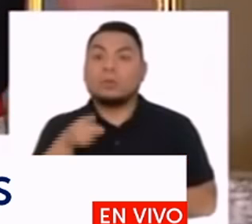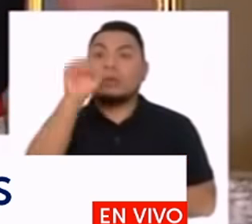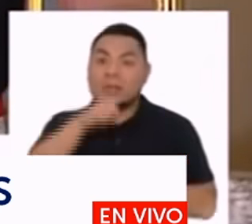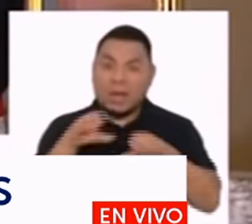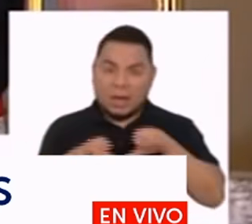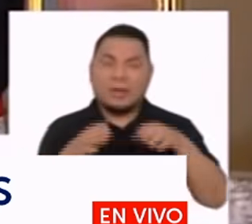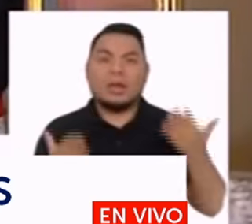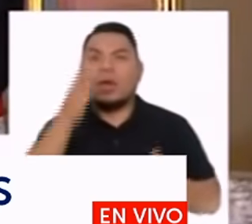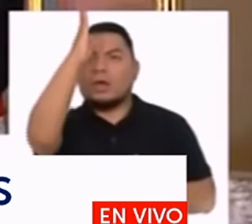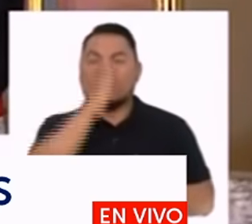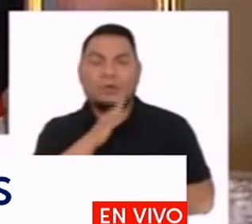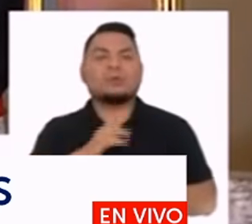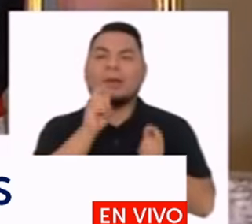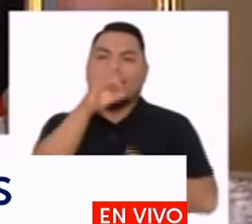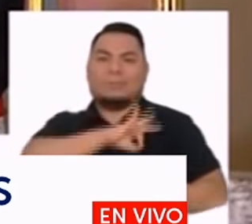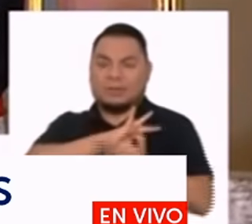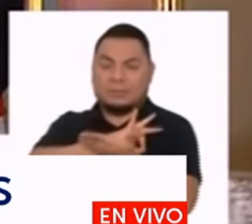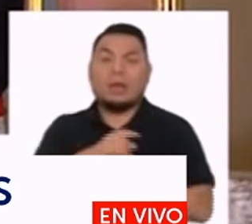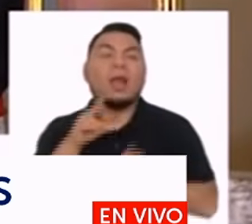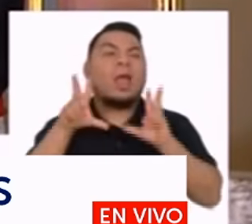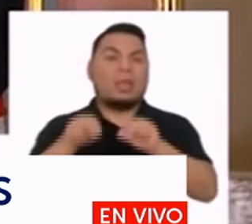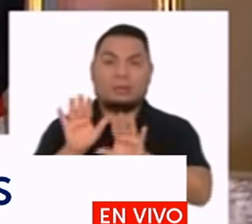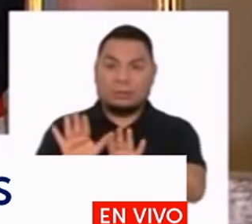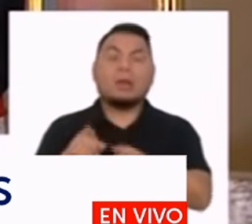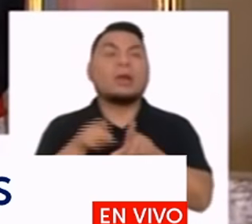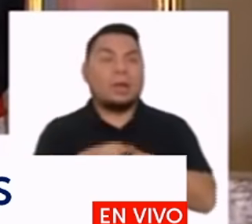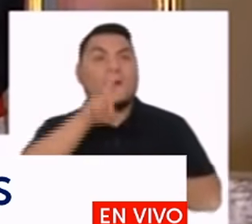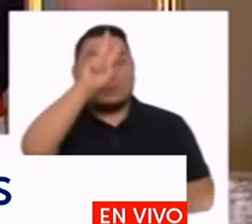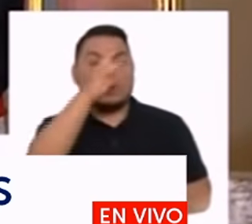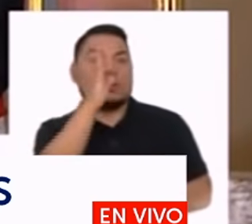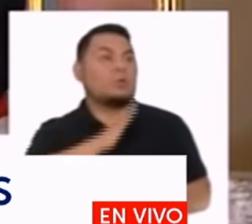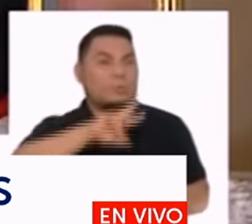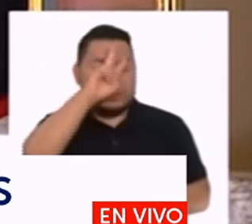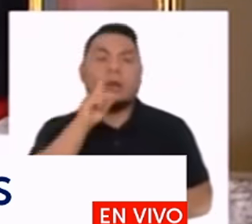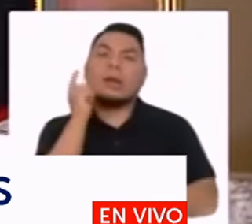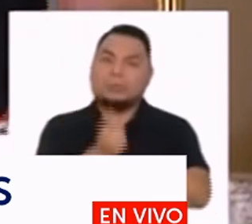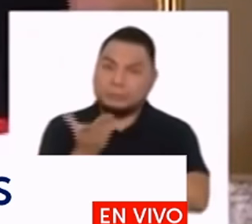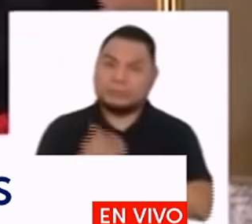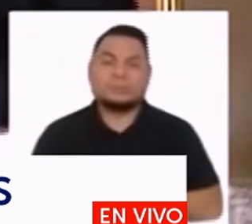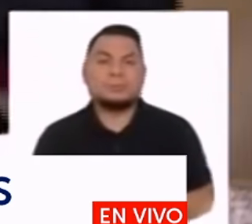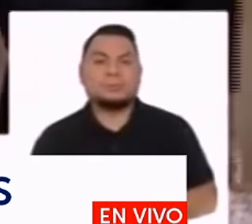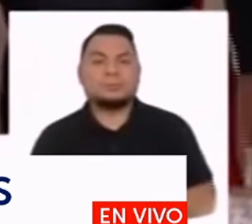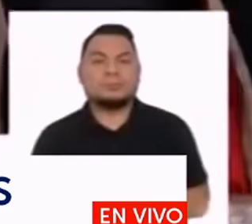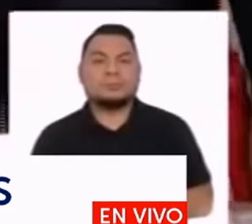así lo hicieres, que Dios os premie, y si no, él y la patria os lo demanden.